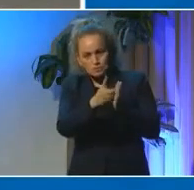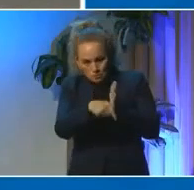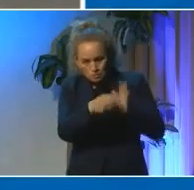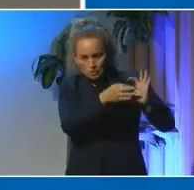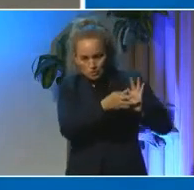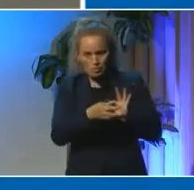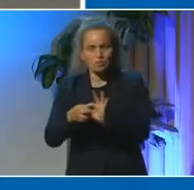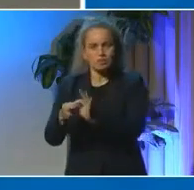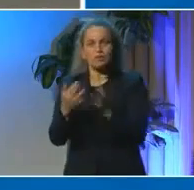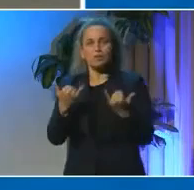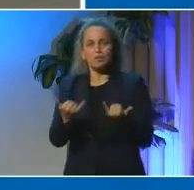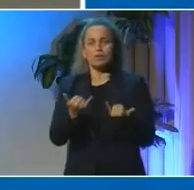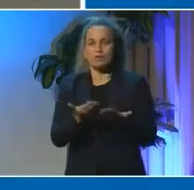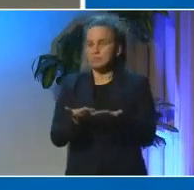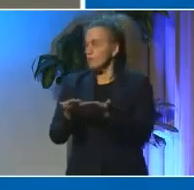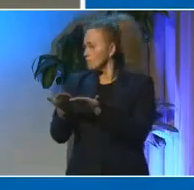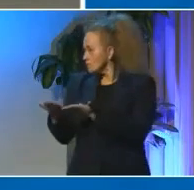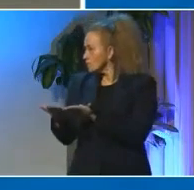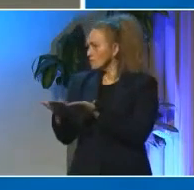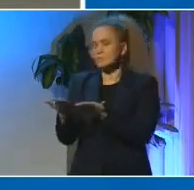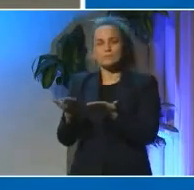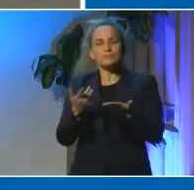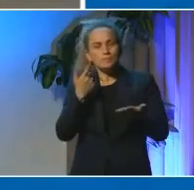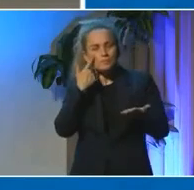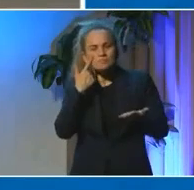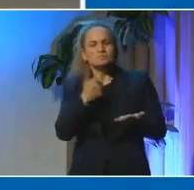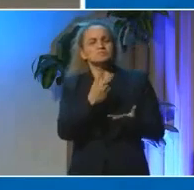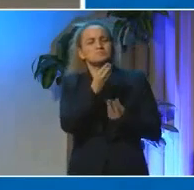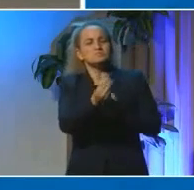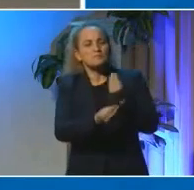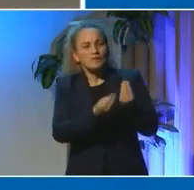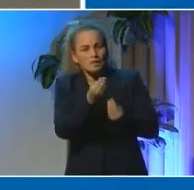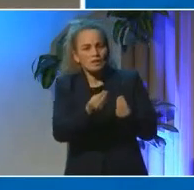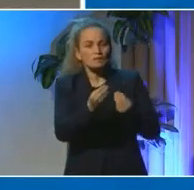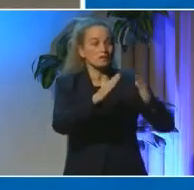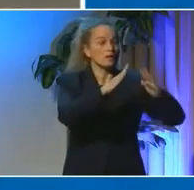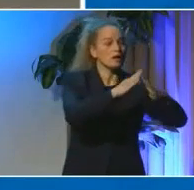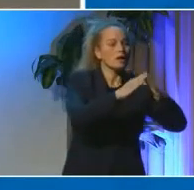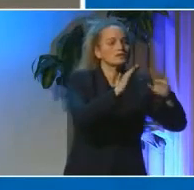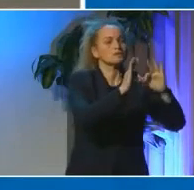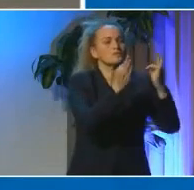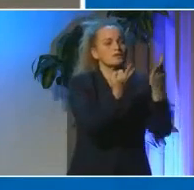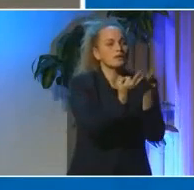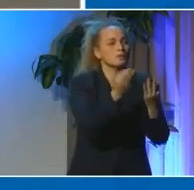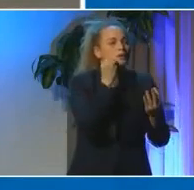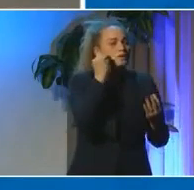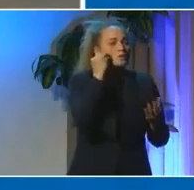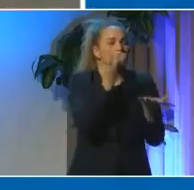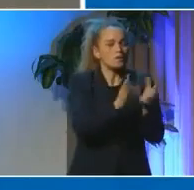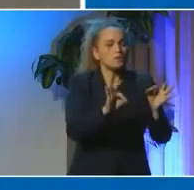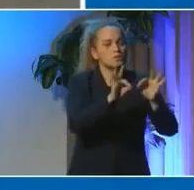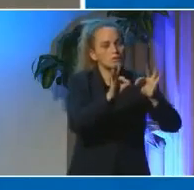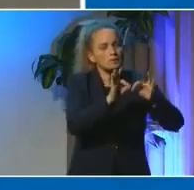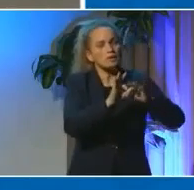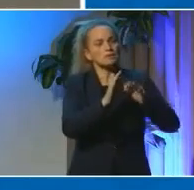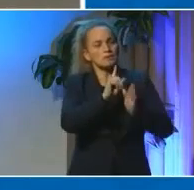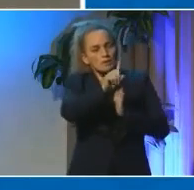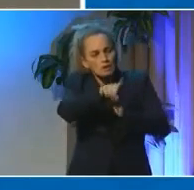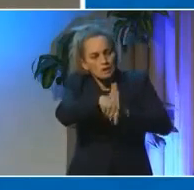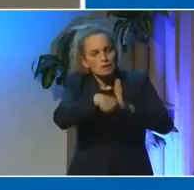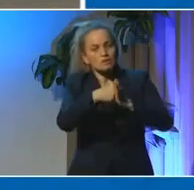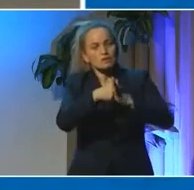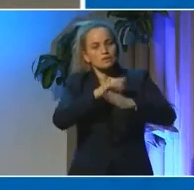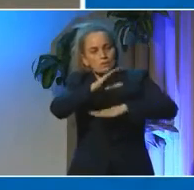aquí les dejo como a cada uno de ustedes qué están haciendo ustedes desde sus casas para promover la circularidad porque creo que es el